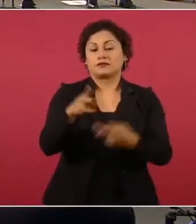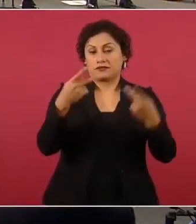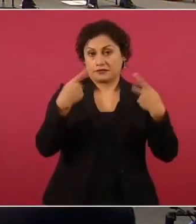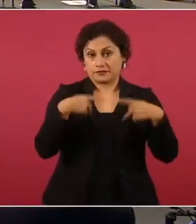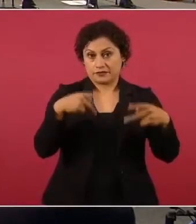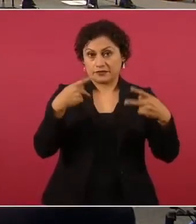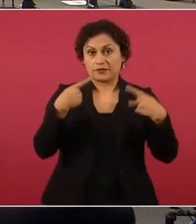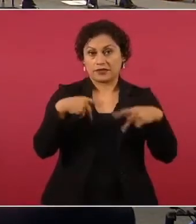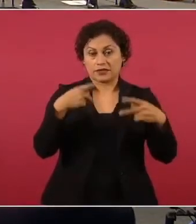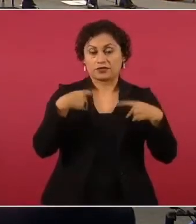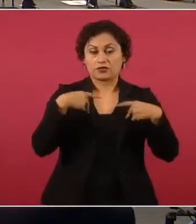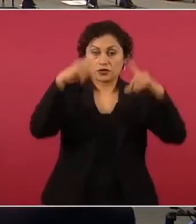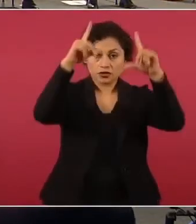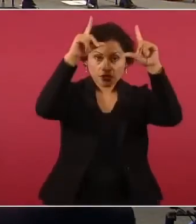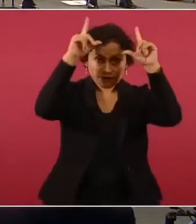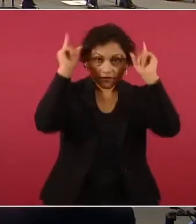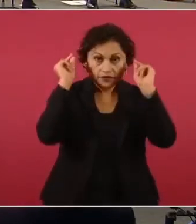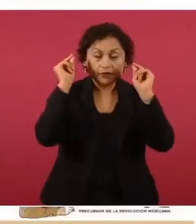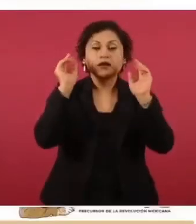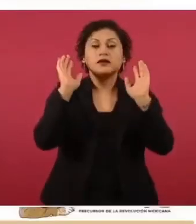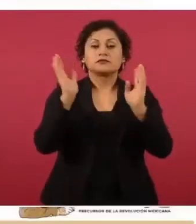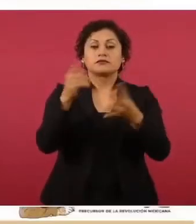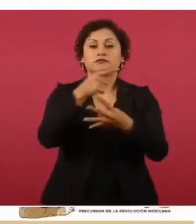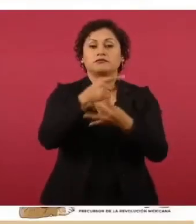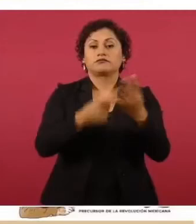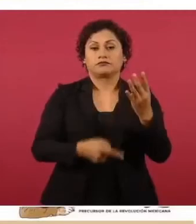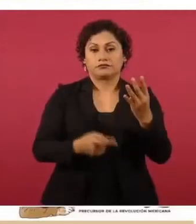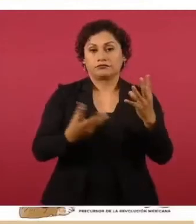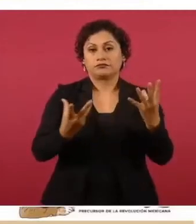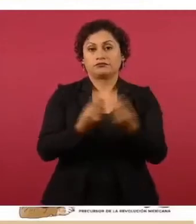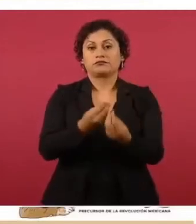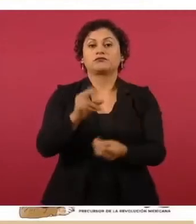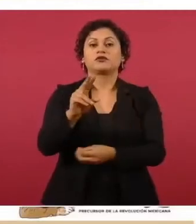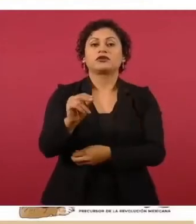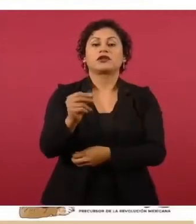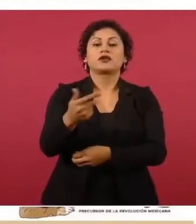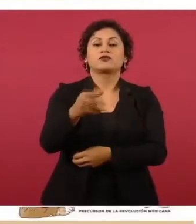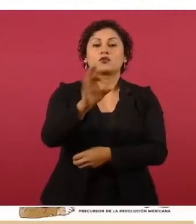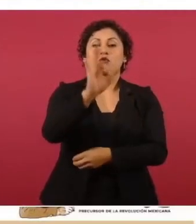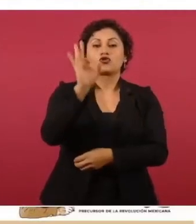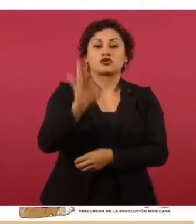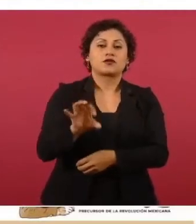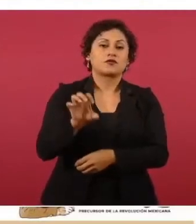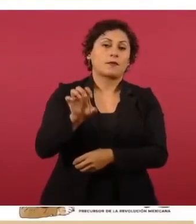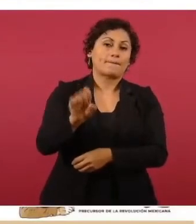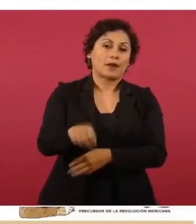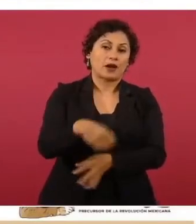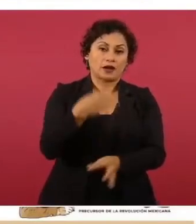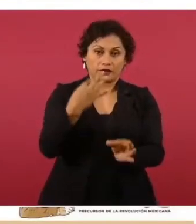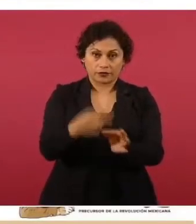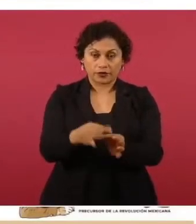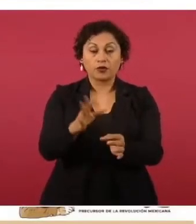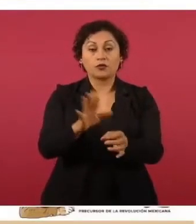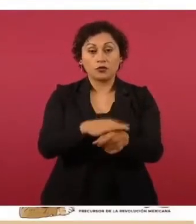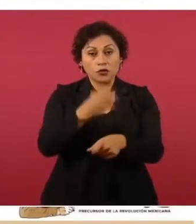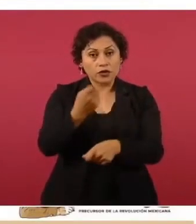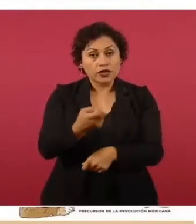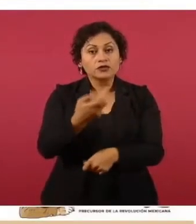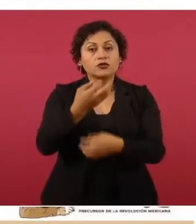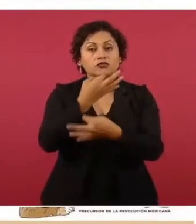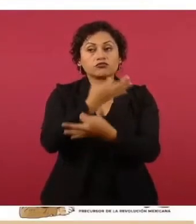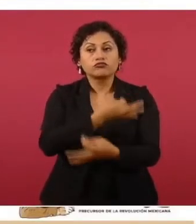de la rama de enfermería, que equivalen a un 88% de cobertura. También por eso estamos haciendo las convocatorias